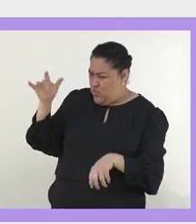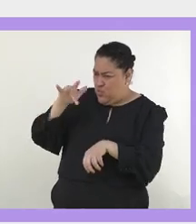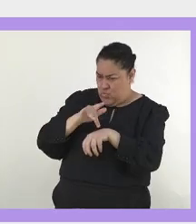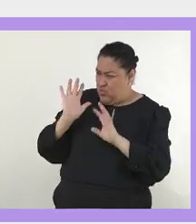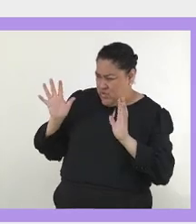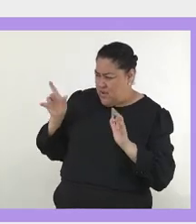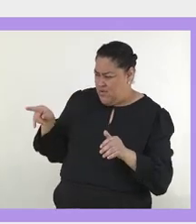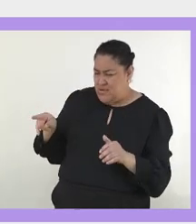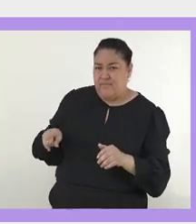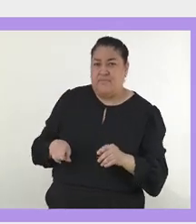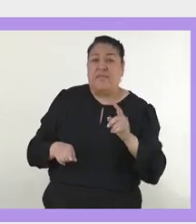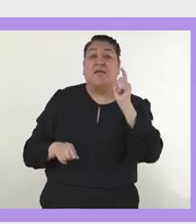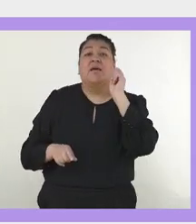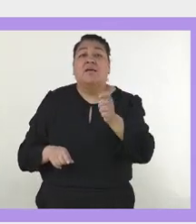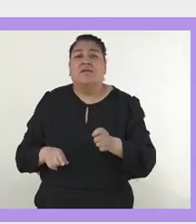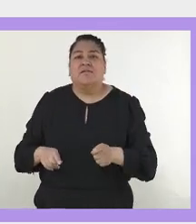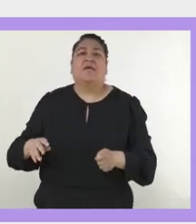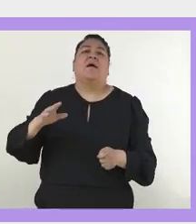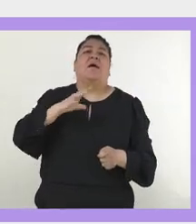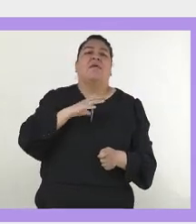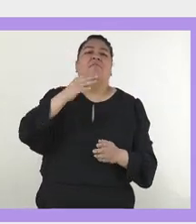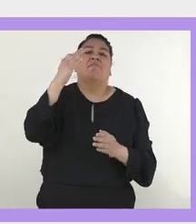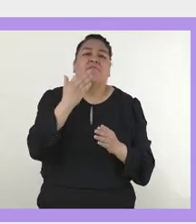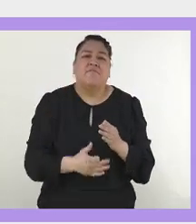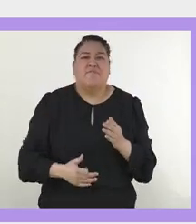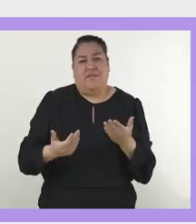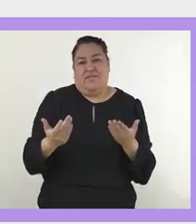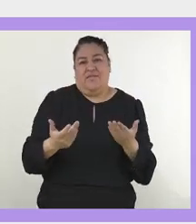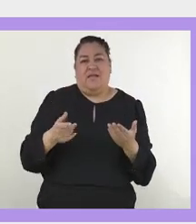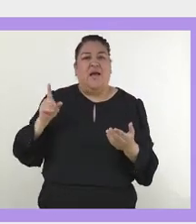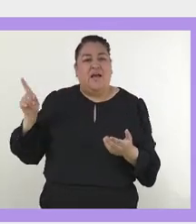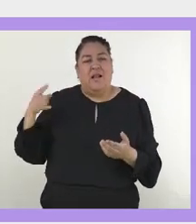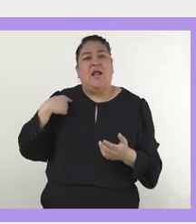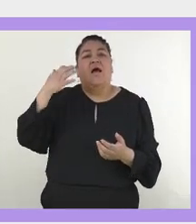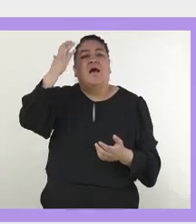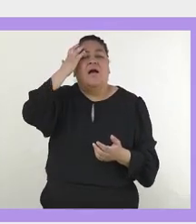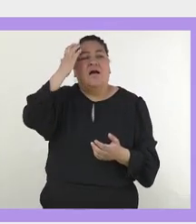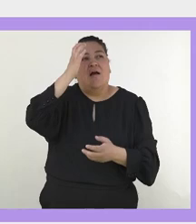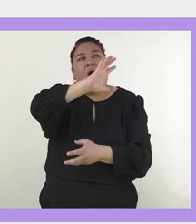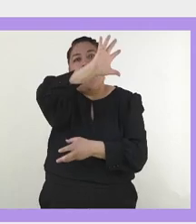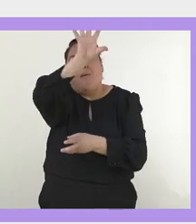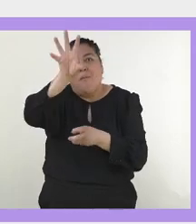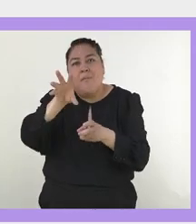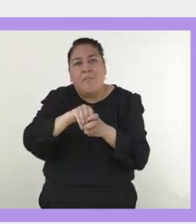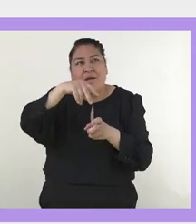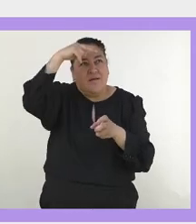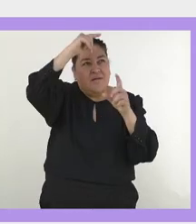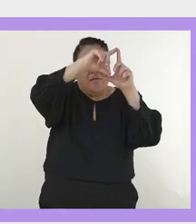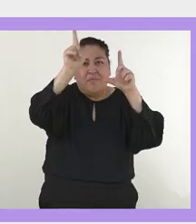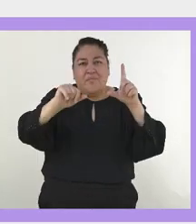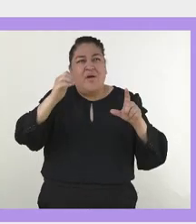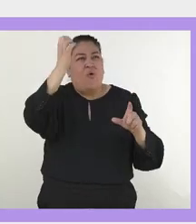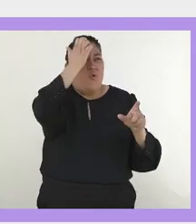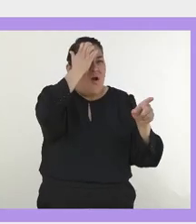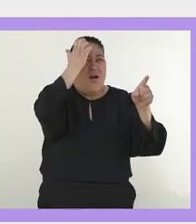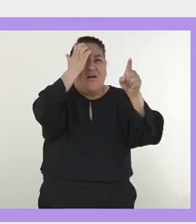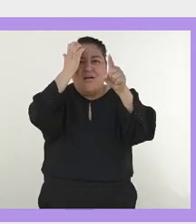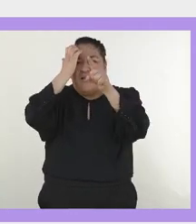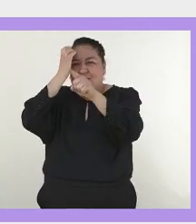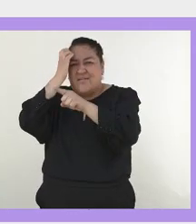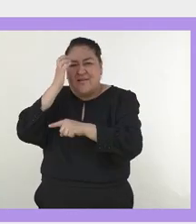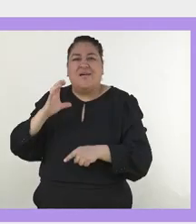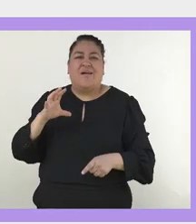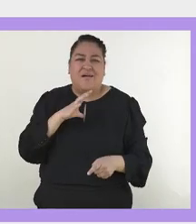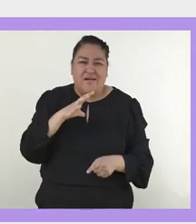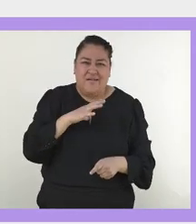necesitan una guía roja y de canchas y de ligas hablan con Andrea rodebao por favor es una crack en eso pero como ella